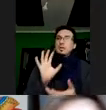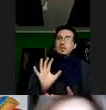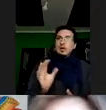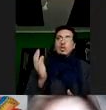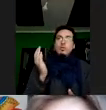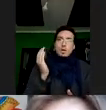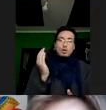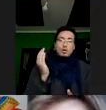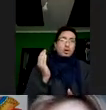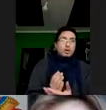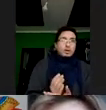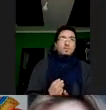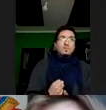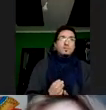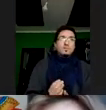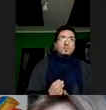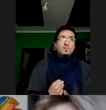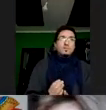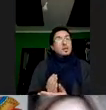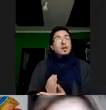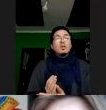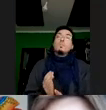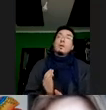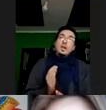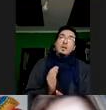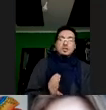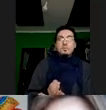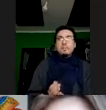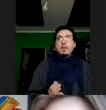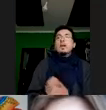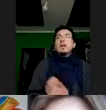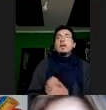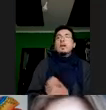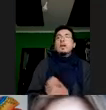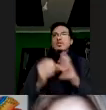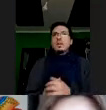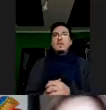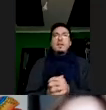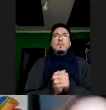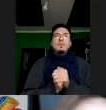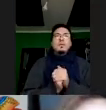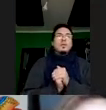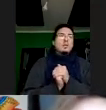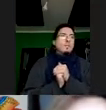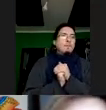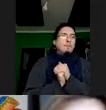estar representado como un plano de corte, un plano de planta o un plano de elevación. Pero en este caso, para fines para